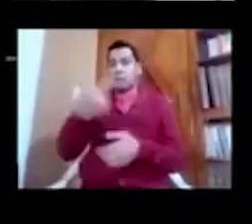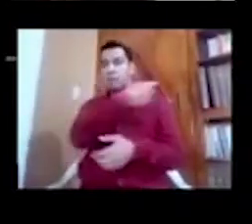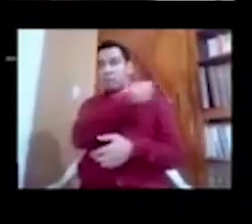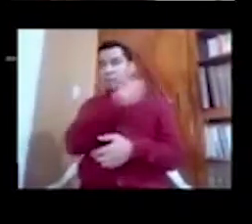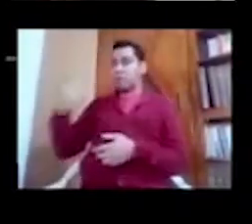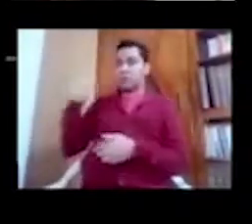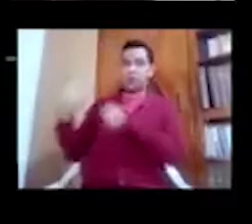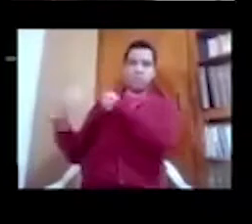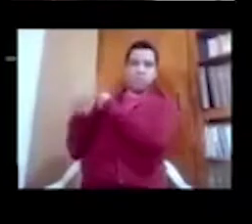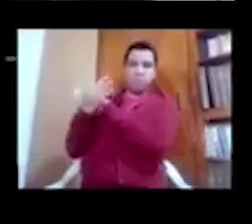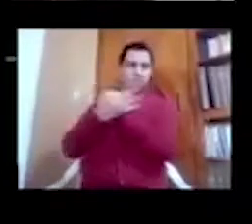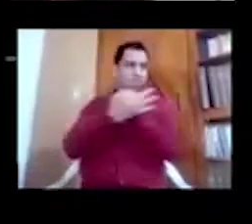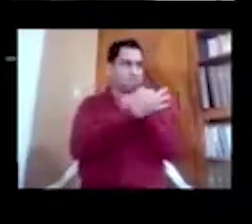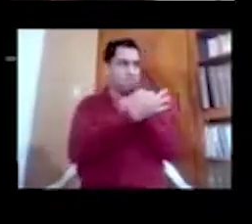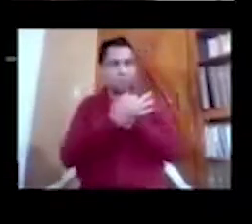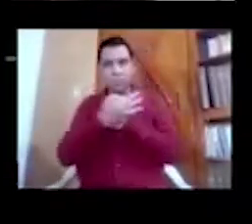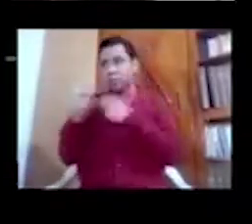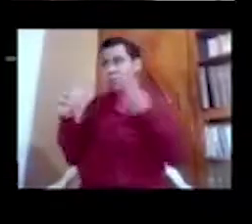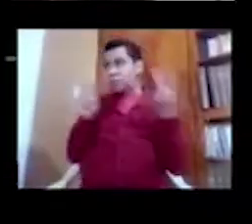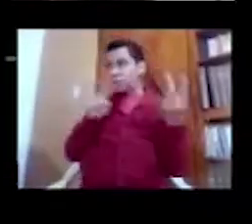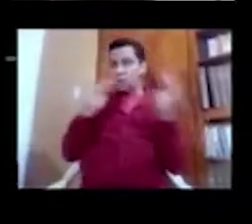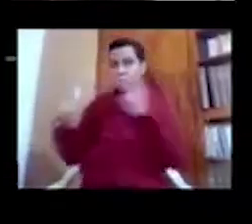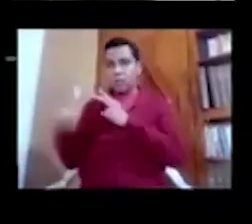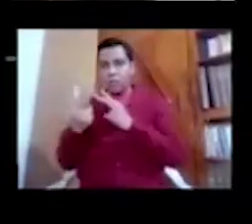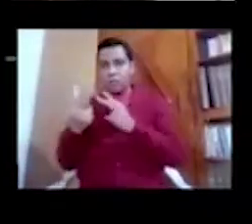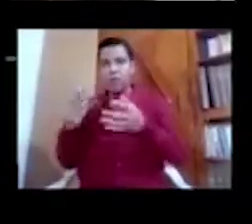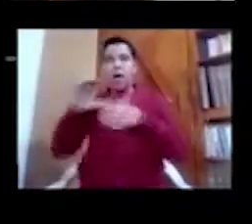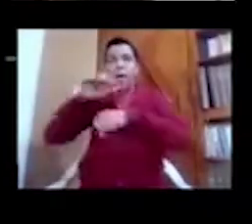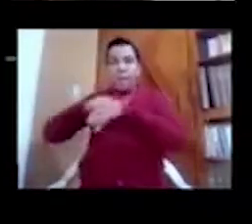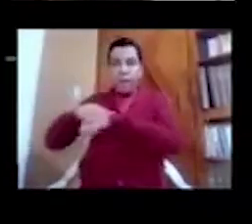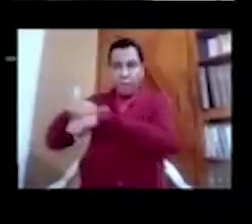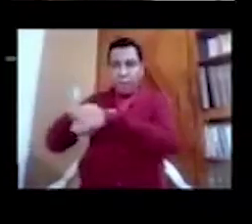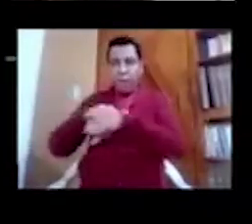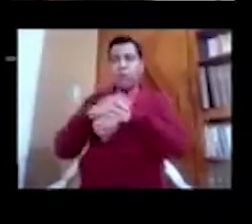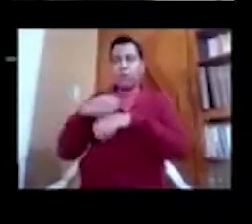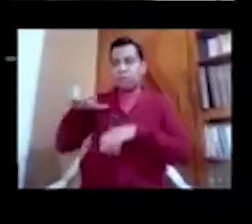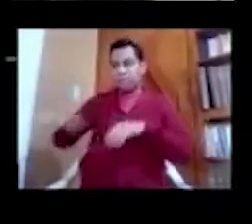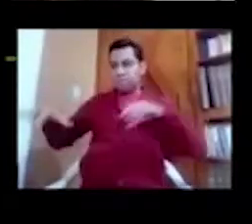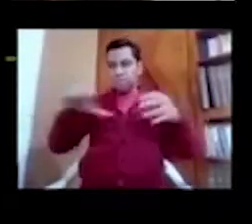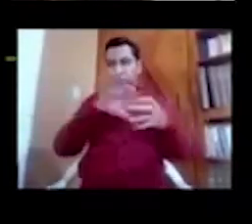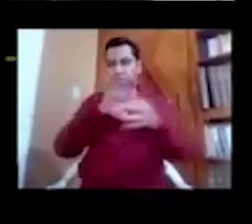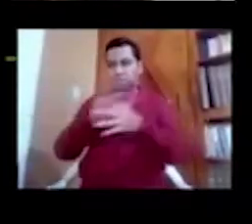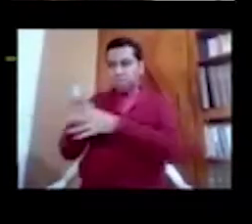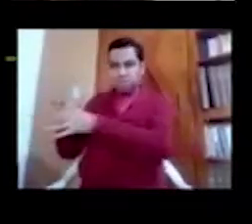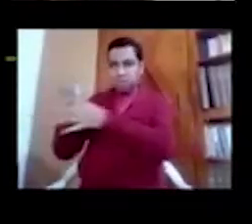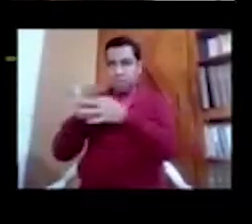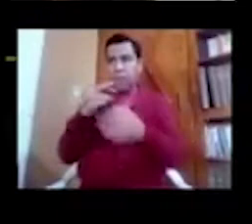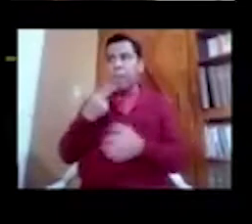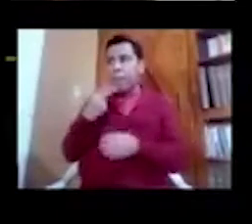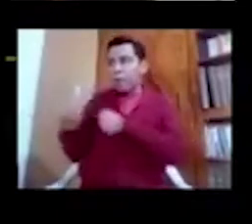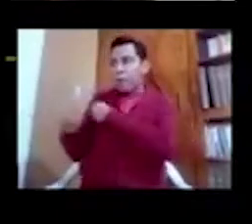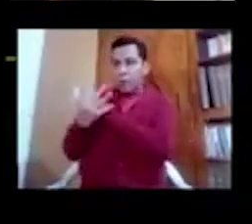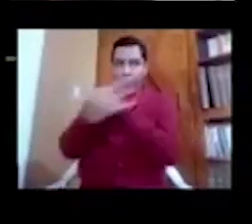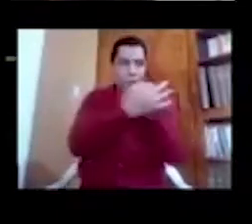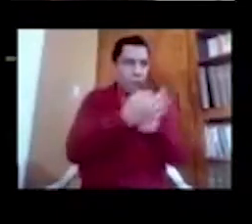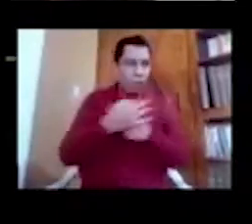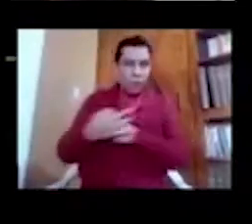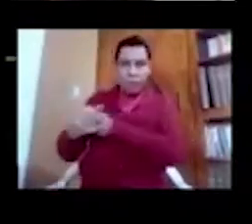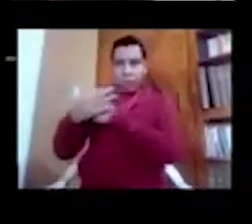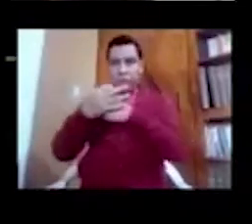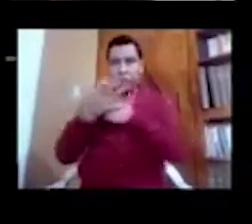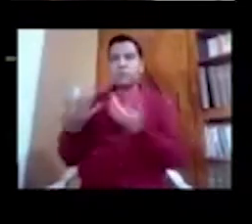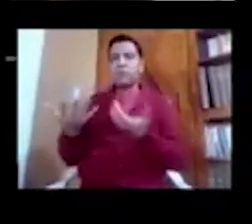de amigos, de vecinos que están negociando con nosotros de buena manera. Por lo tanto, el primer